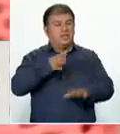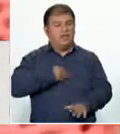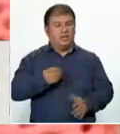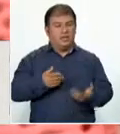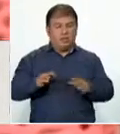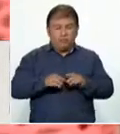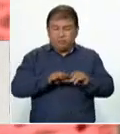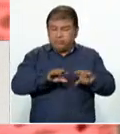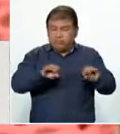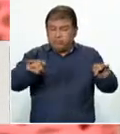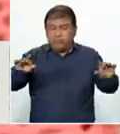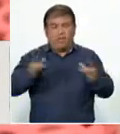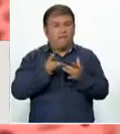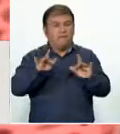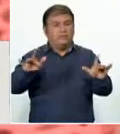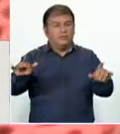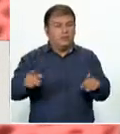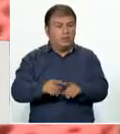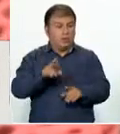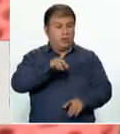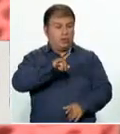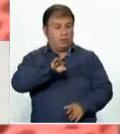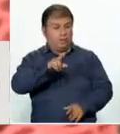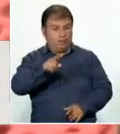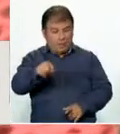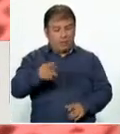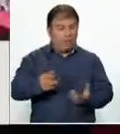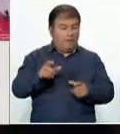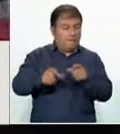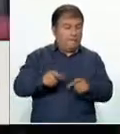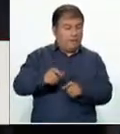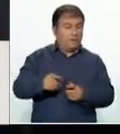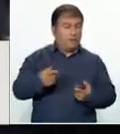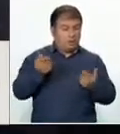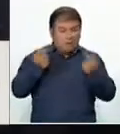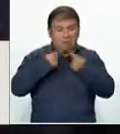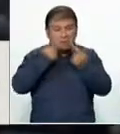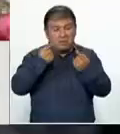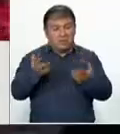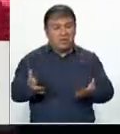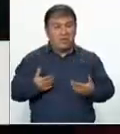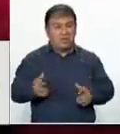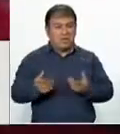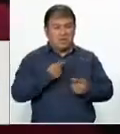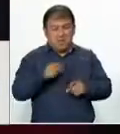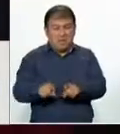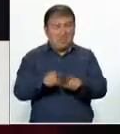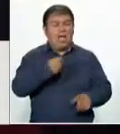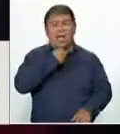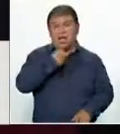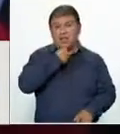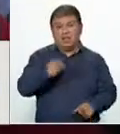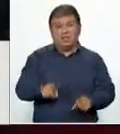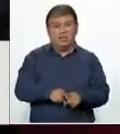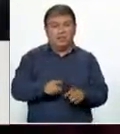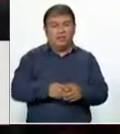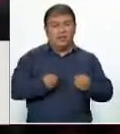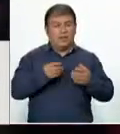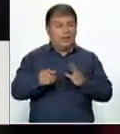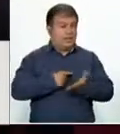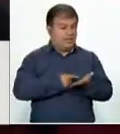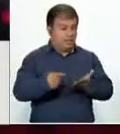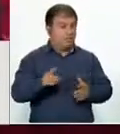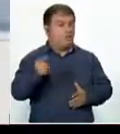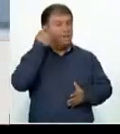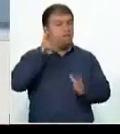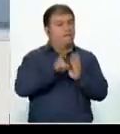se viralizara en redes sociales. Rubí Ibarra se convirtió en un personaje mediático y hasta se lanzó como cantante, estrenando esta semana